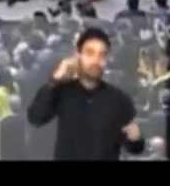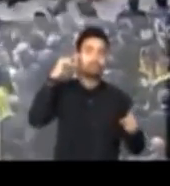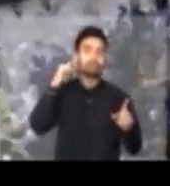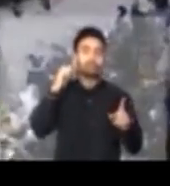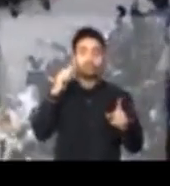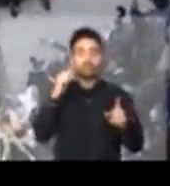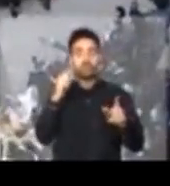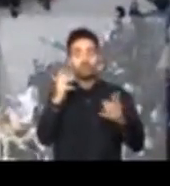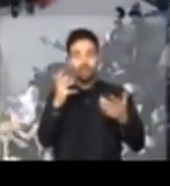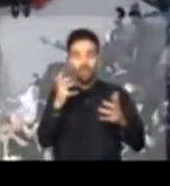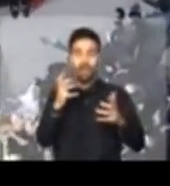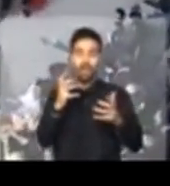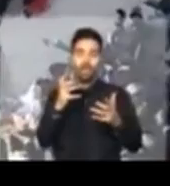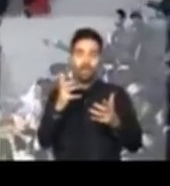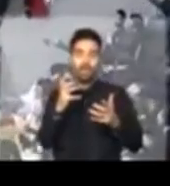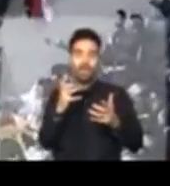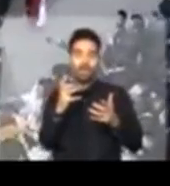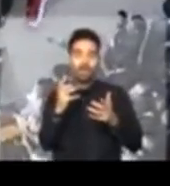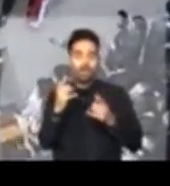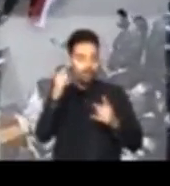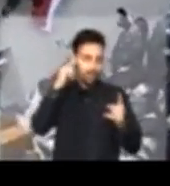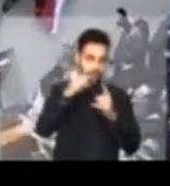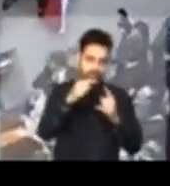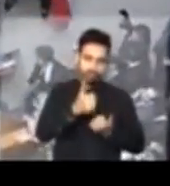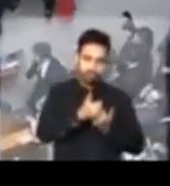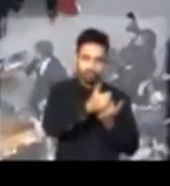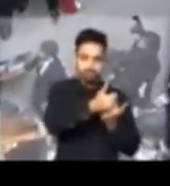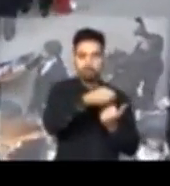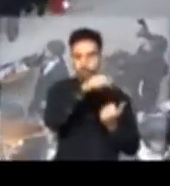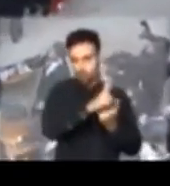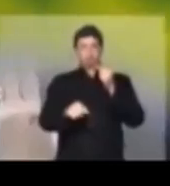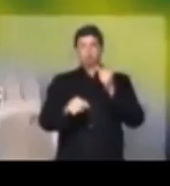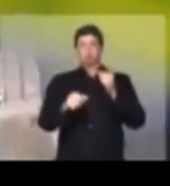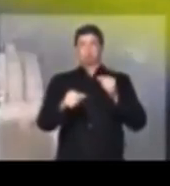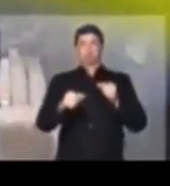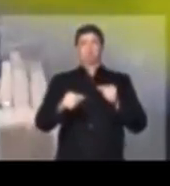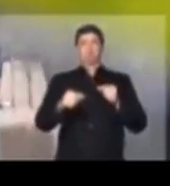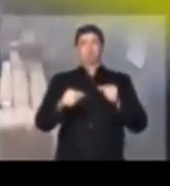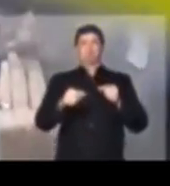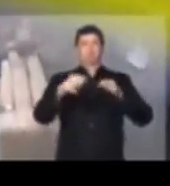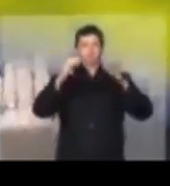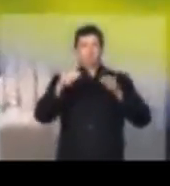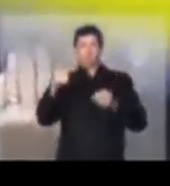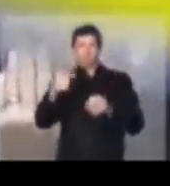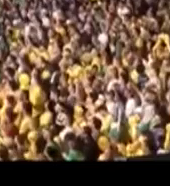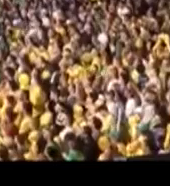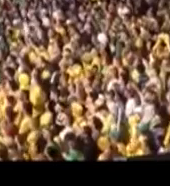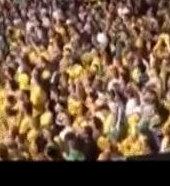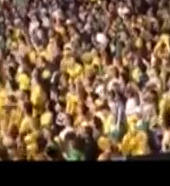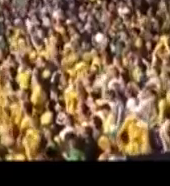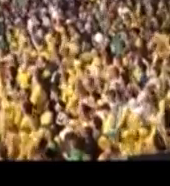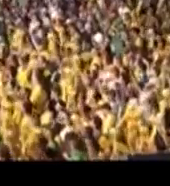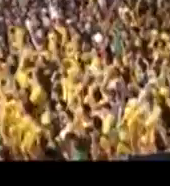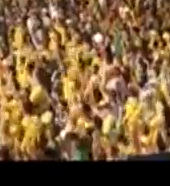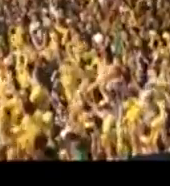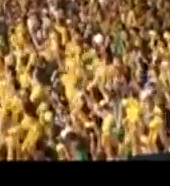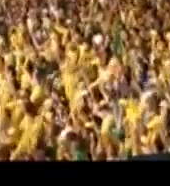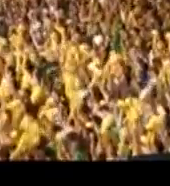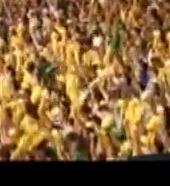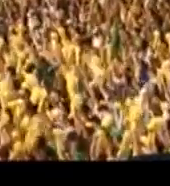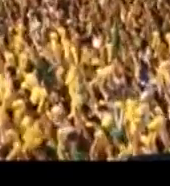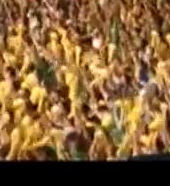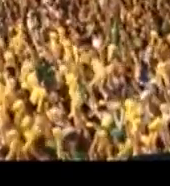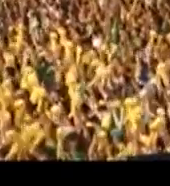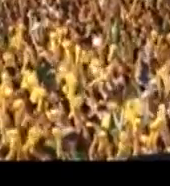están envueltos en escándalos de corrupción. Y es muy curioso que es muy directo hacia Dilma Rousseff,